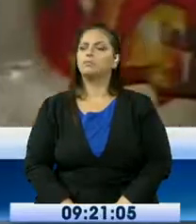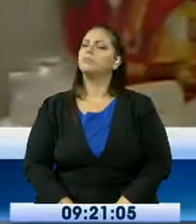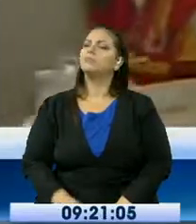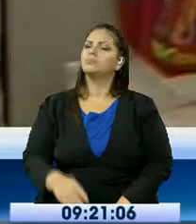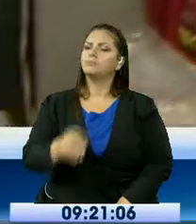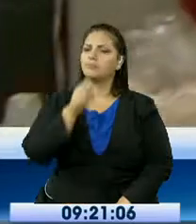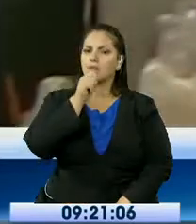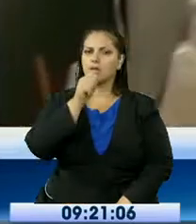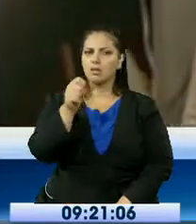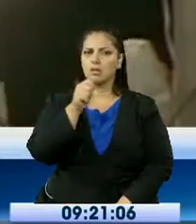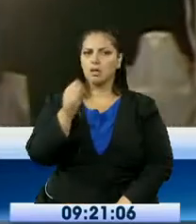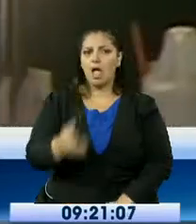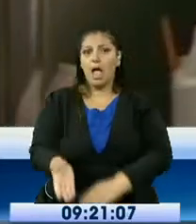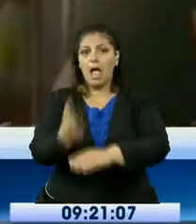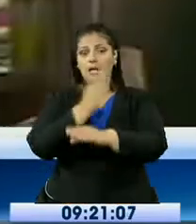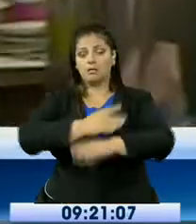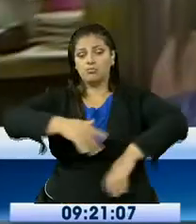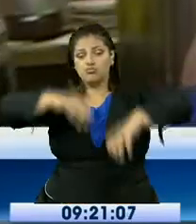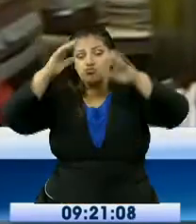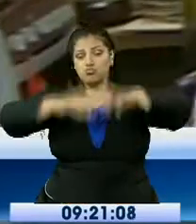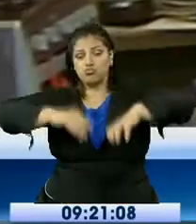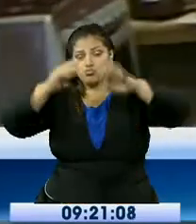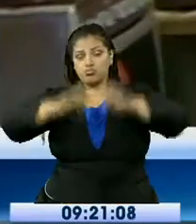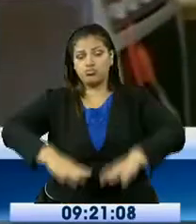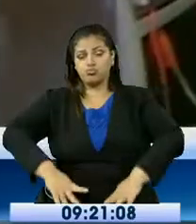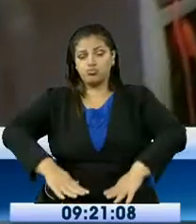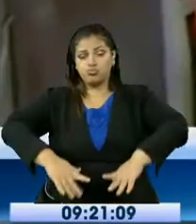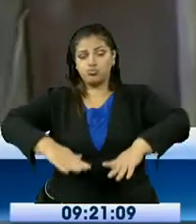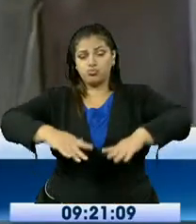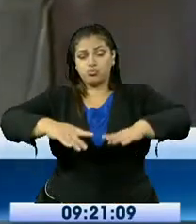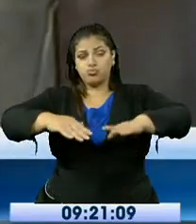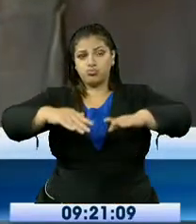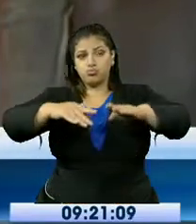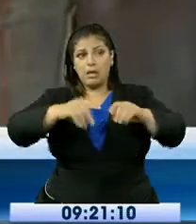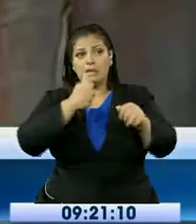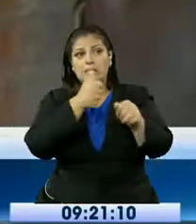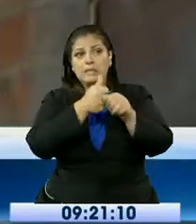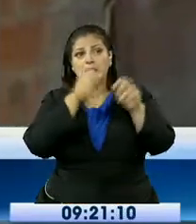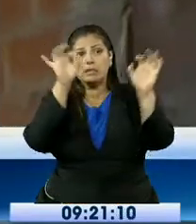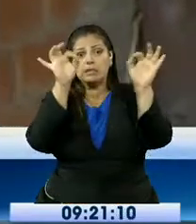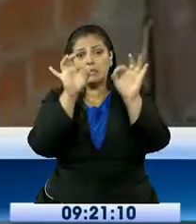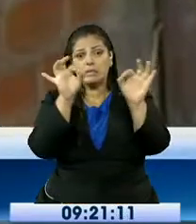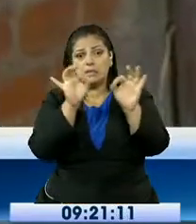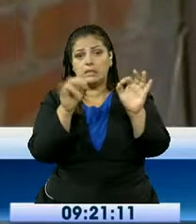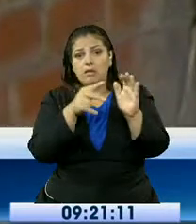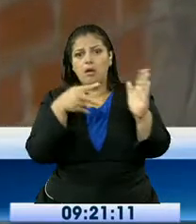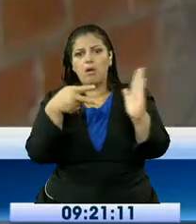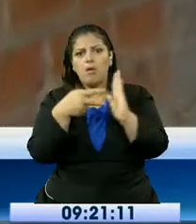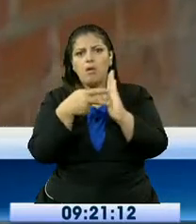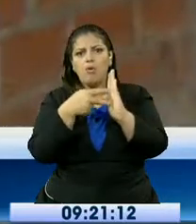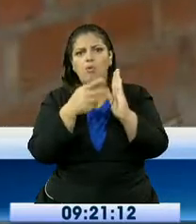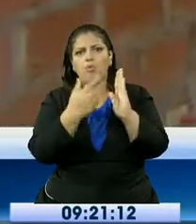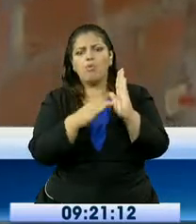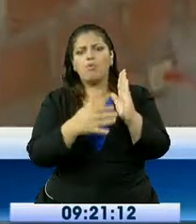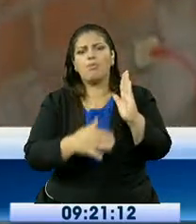tampoco llega a ese nivel. No, antes cuando llueve más, esto más sube el agua